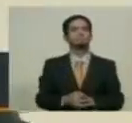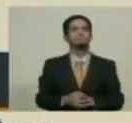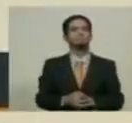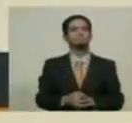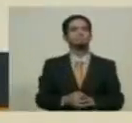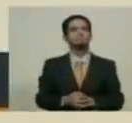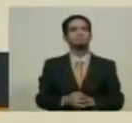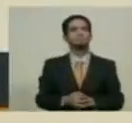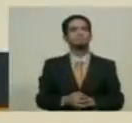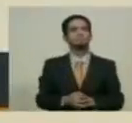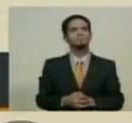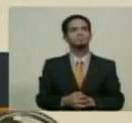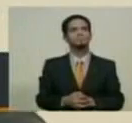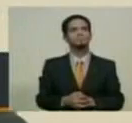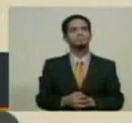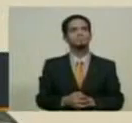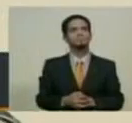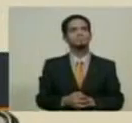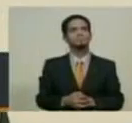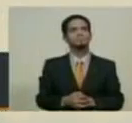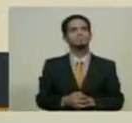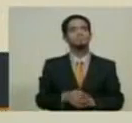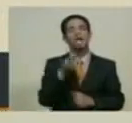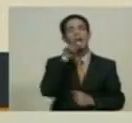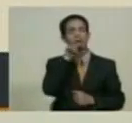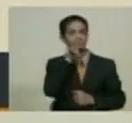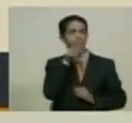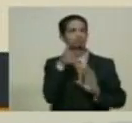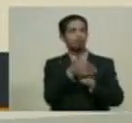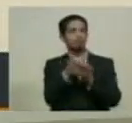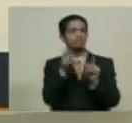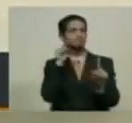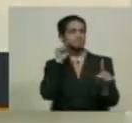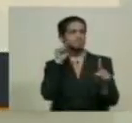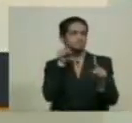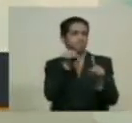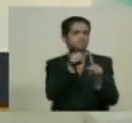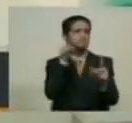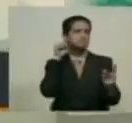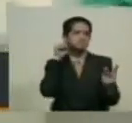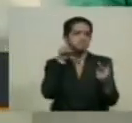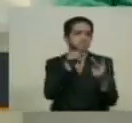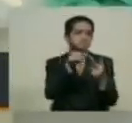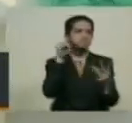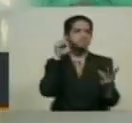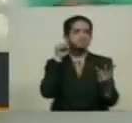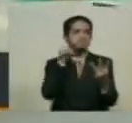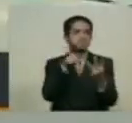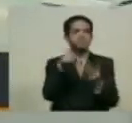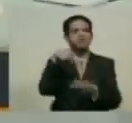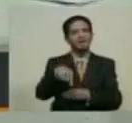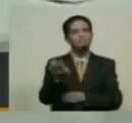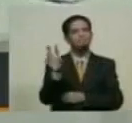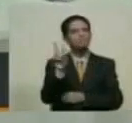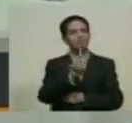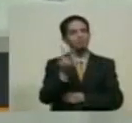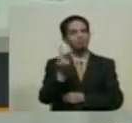Hablamos con los desafíos que enfrentan este país y